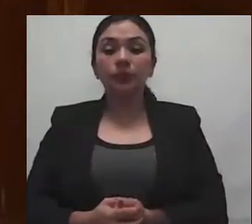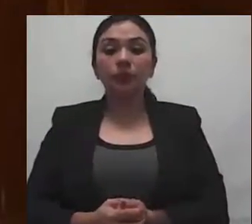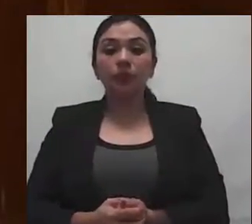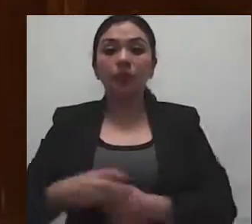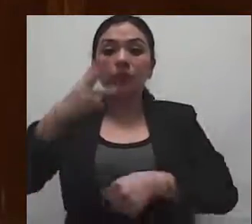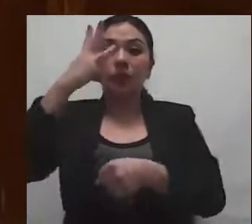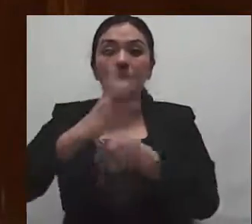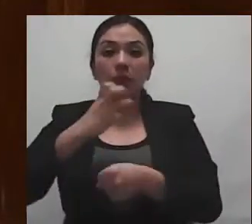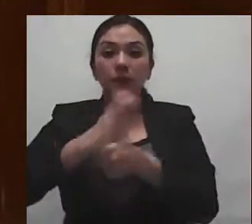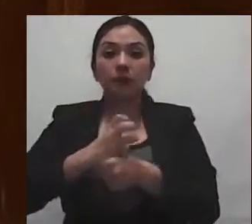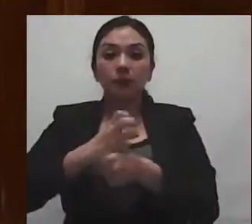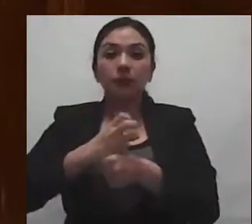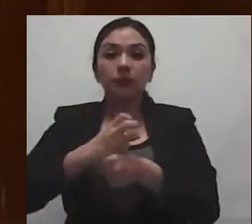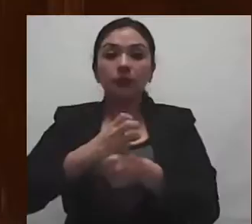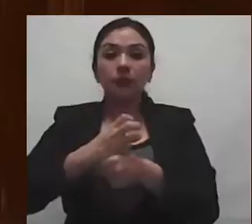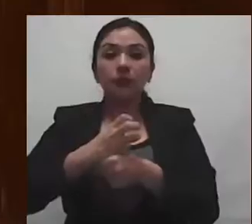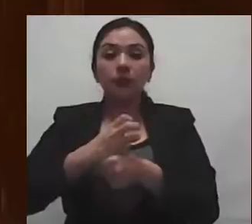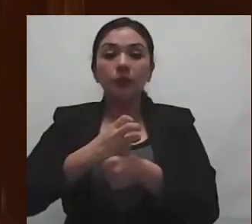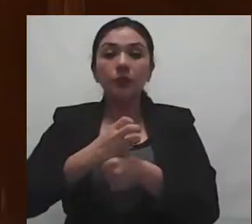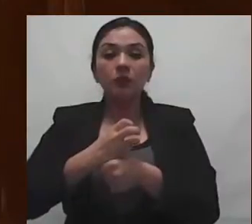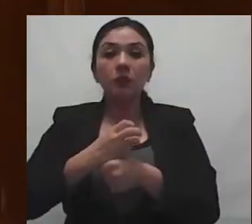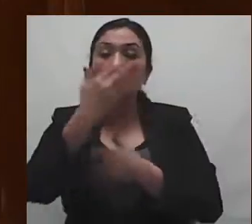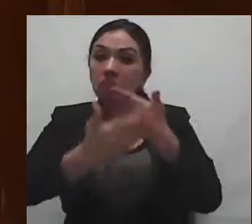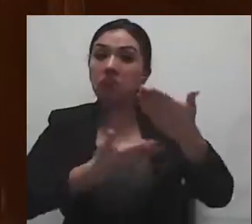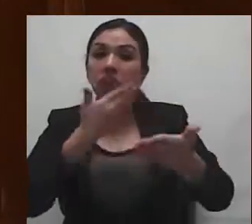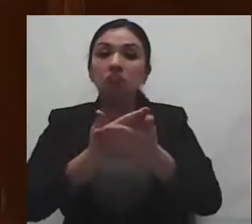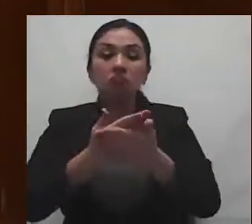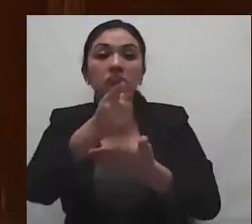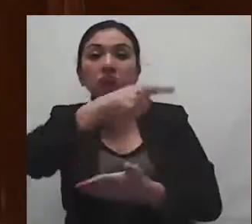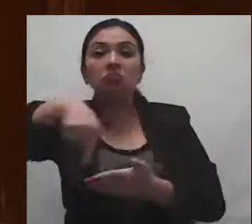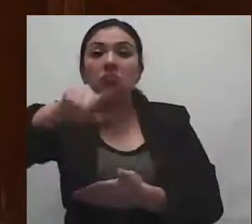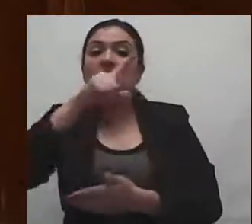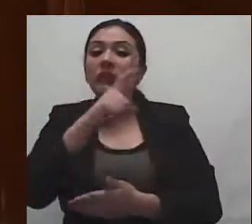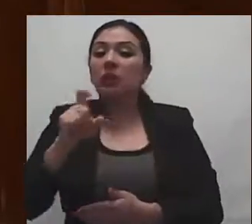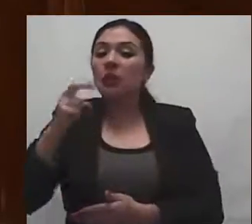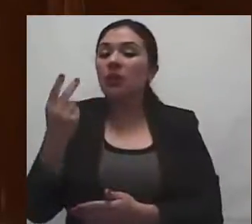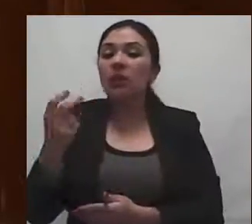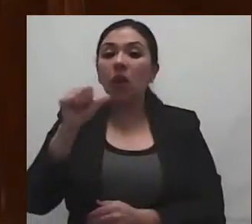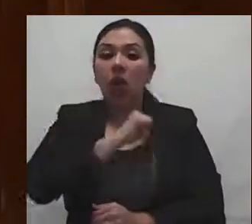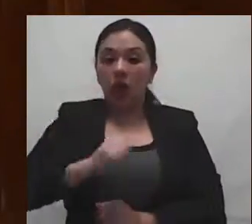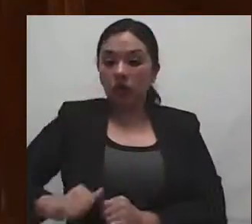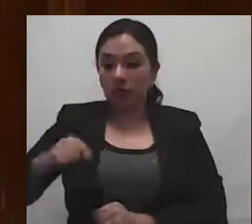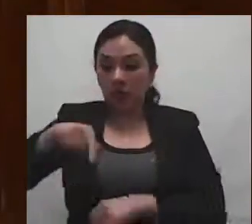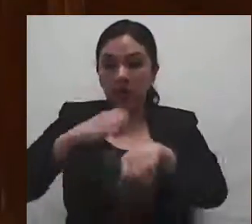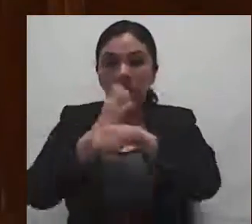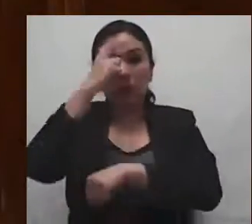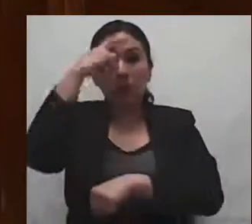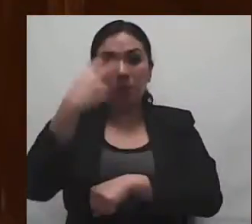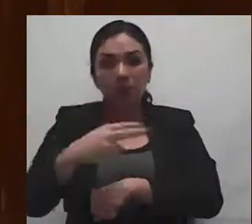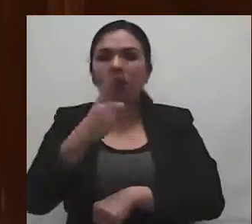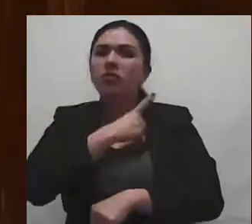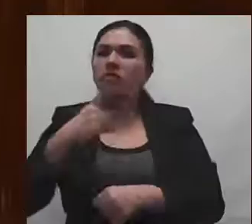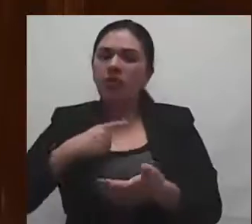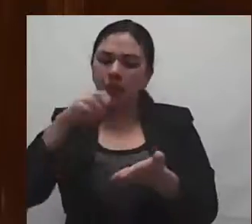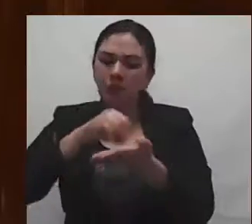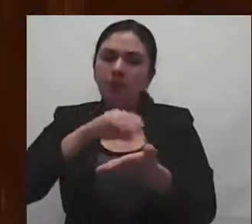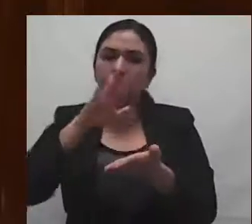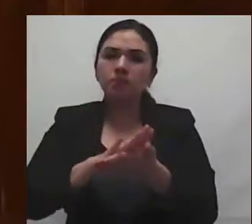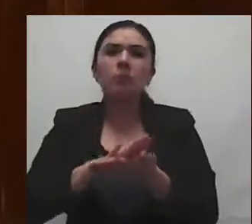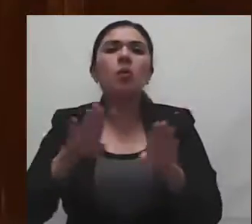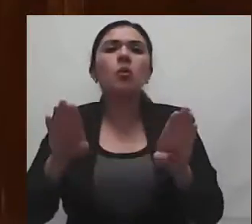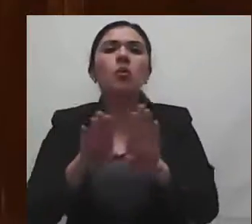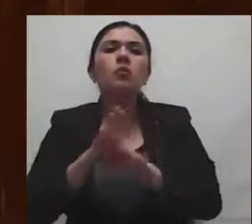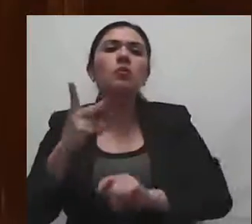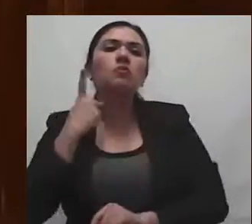Tercero, se exhorta a los 125 ayuntamientos del Estado de México a establecer políticas públicas